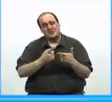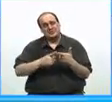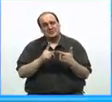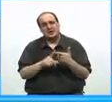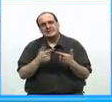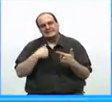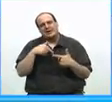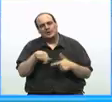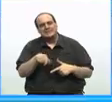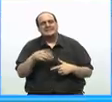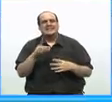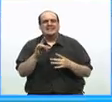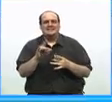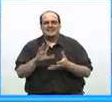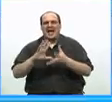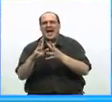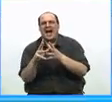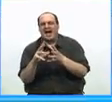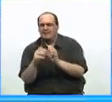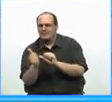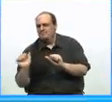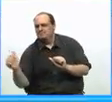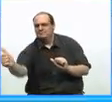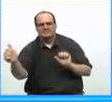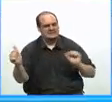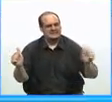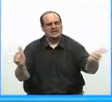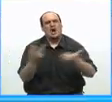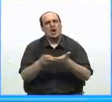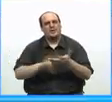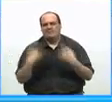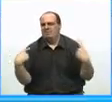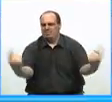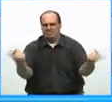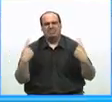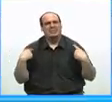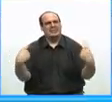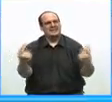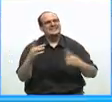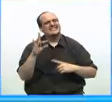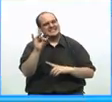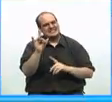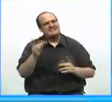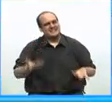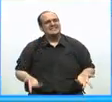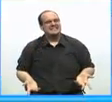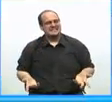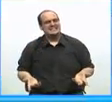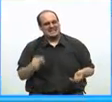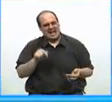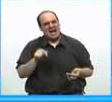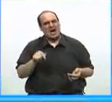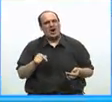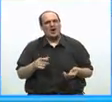que me cuesta me cuesta más hacer la banda Porque ya no tengo el recorrido que cuando empecé que quizás eh